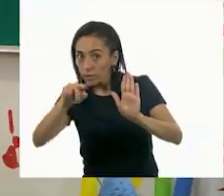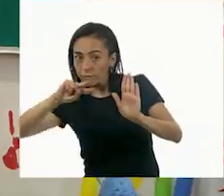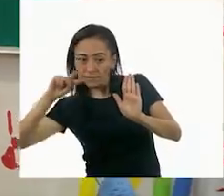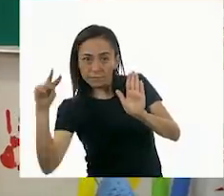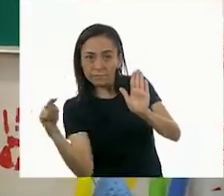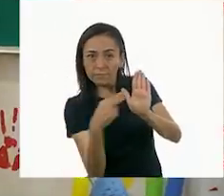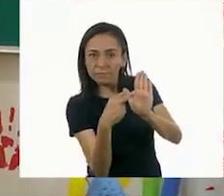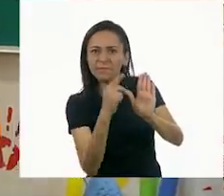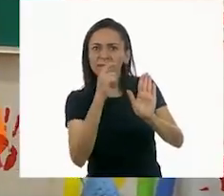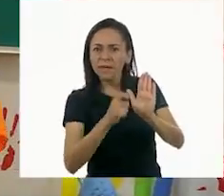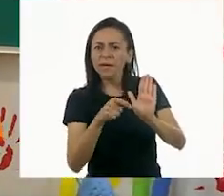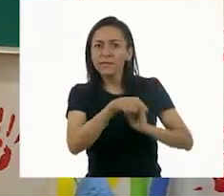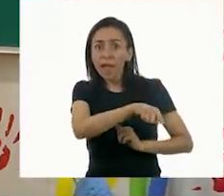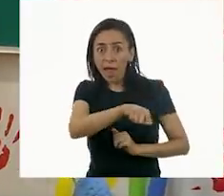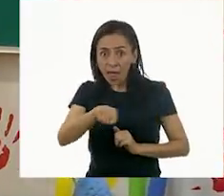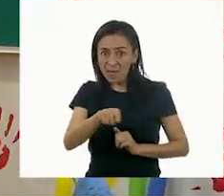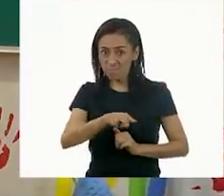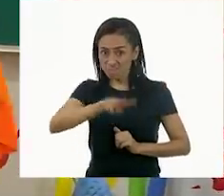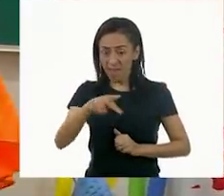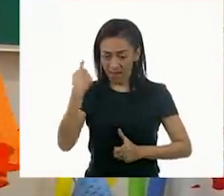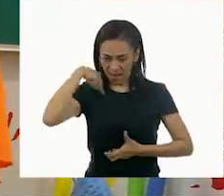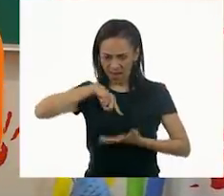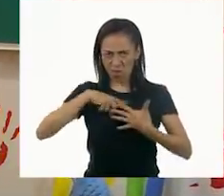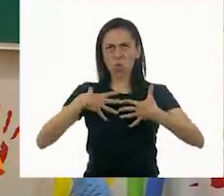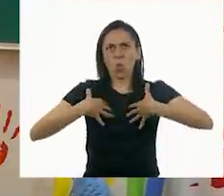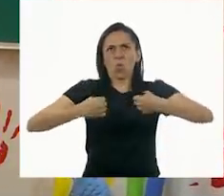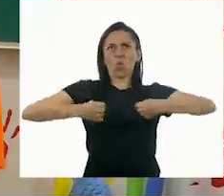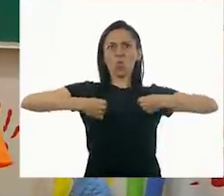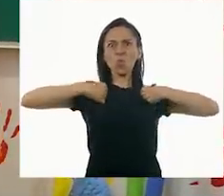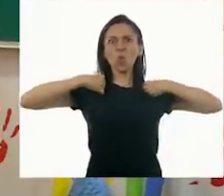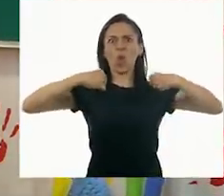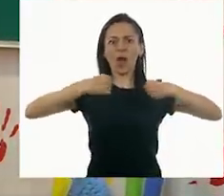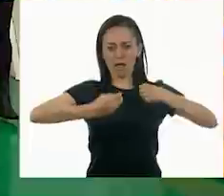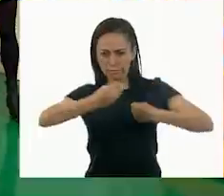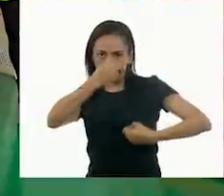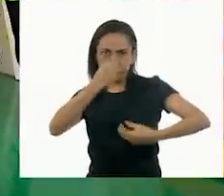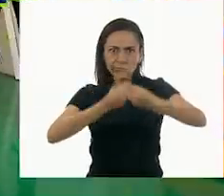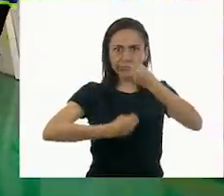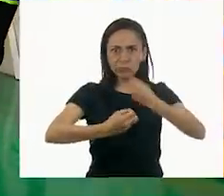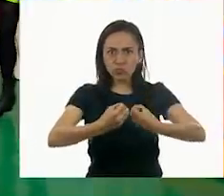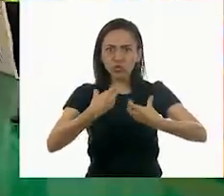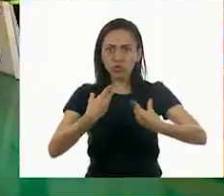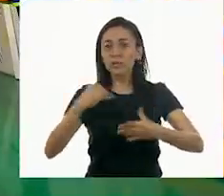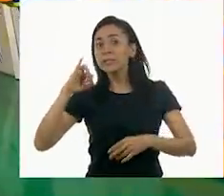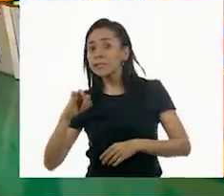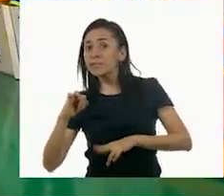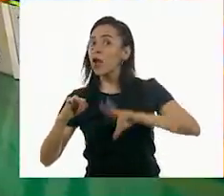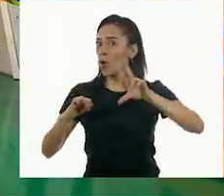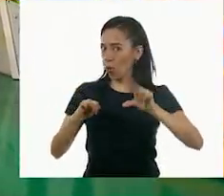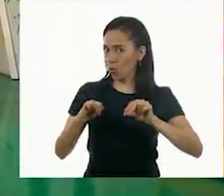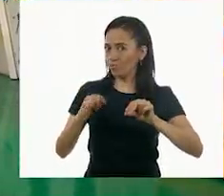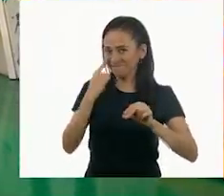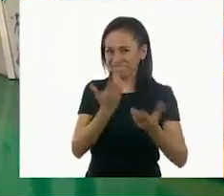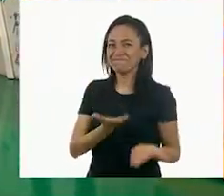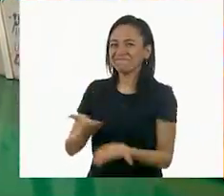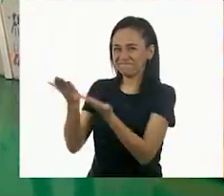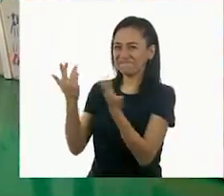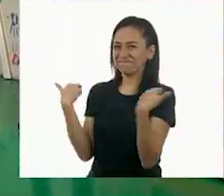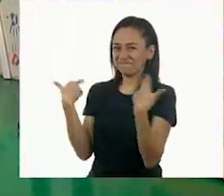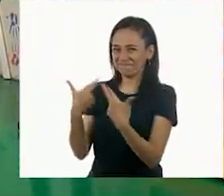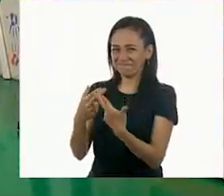sus superpoderes o no lo están haciendo. Adelante, maestra Alma Livia. Así es. Pues veamos. Aquí, por